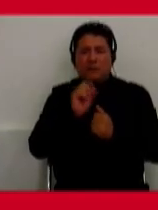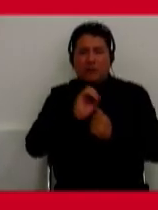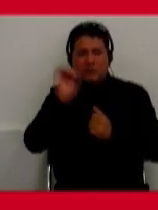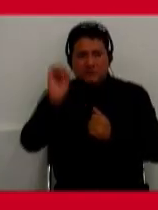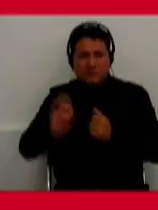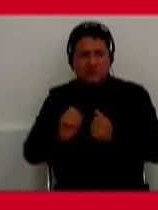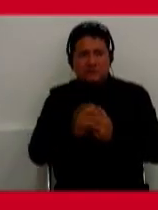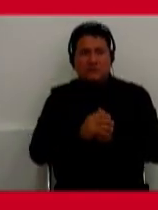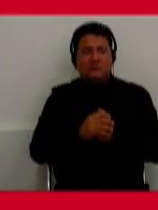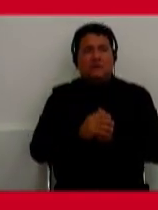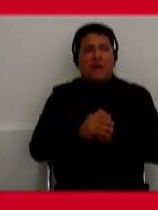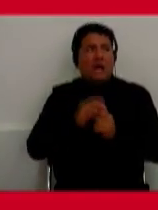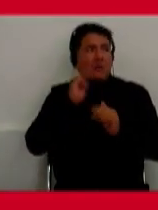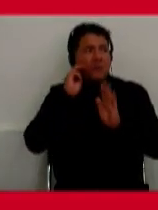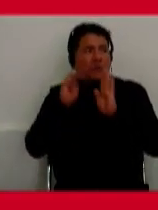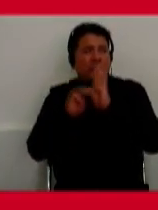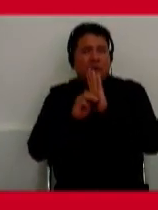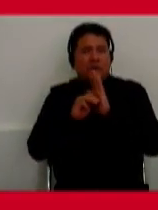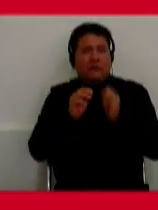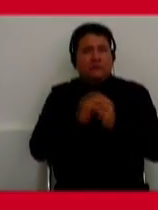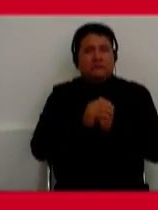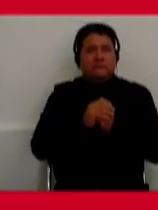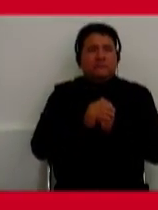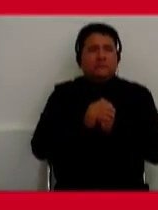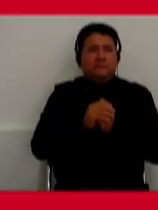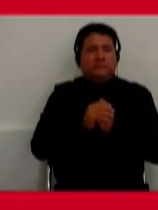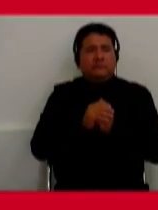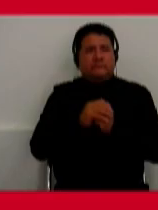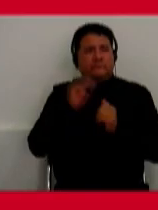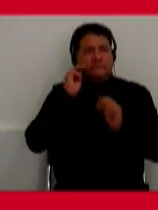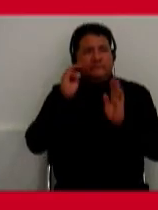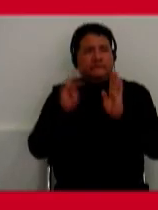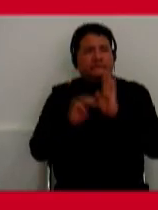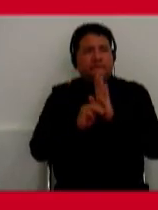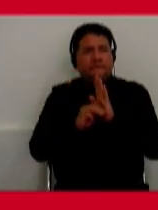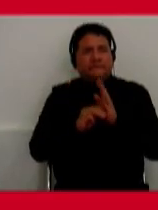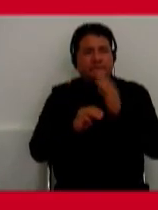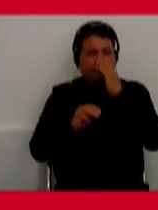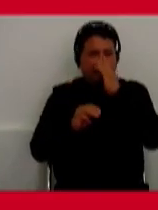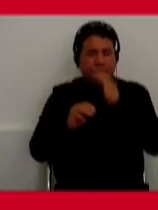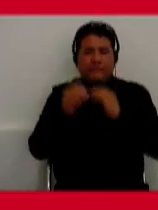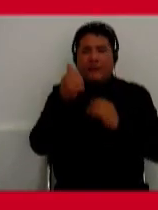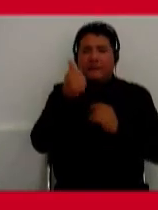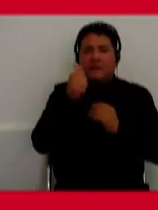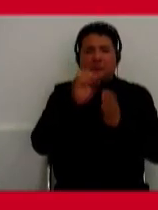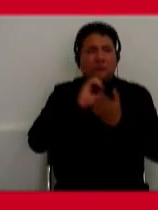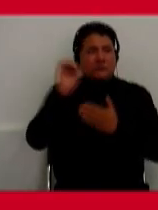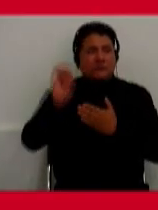modelo hidrogeológico 15%, al modelo de esfuerzos el 10% y al modelo de cavidades